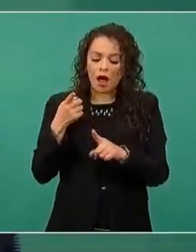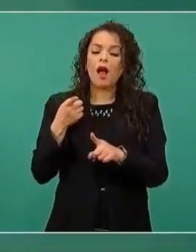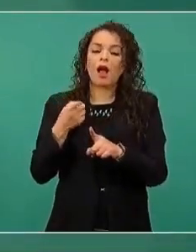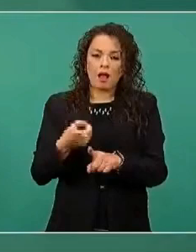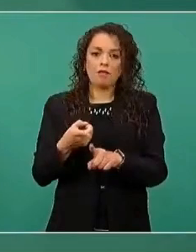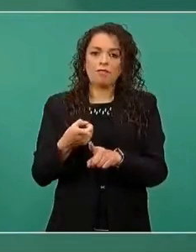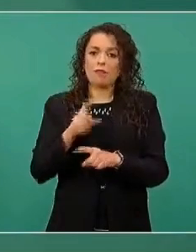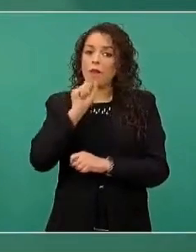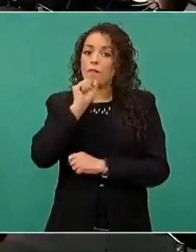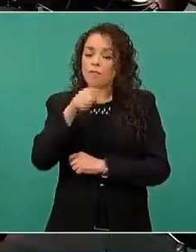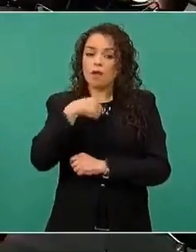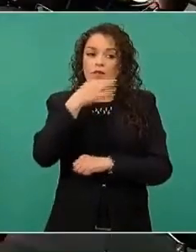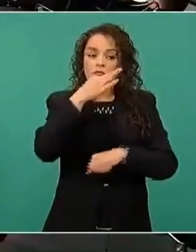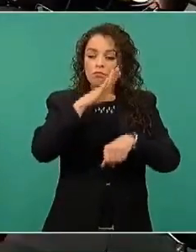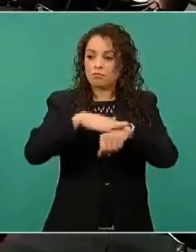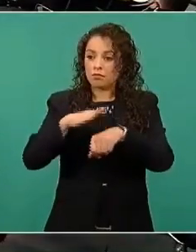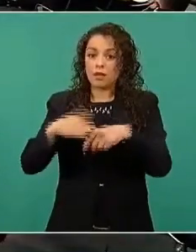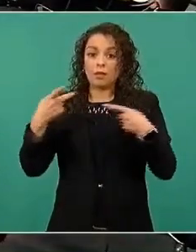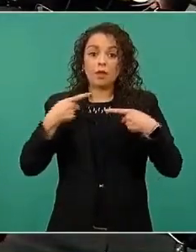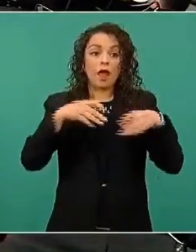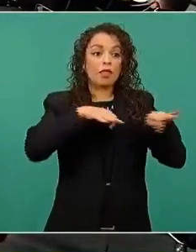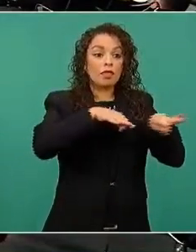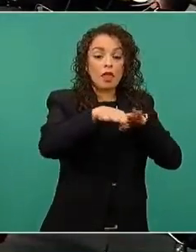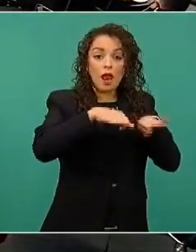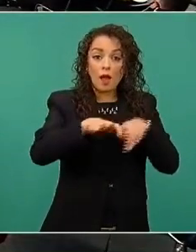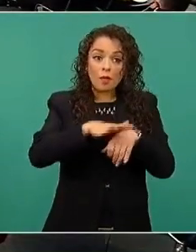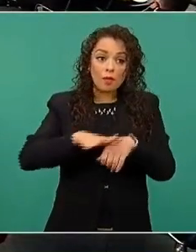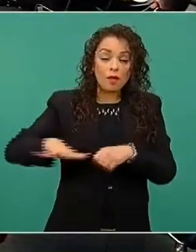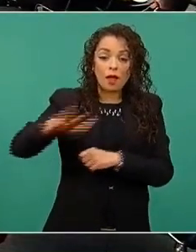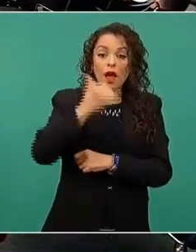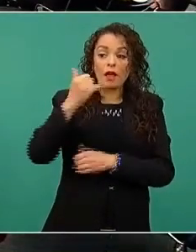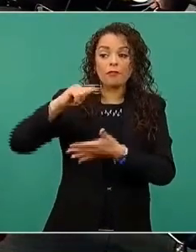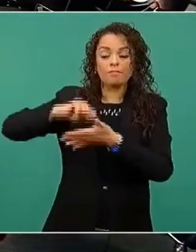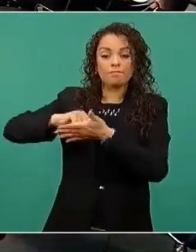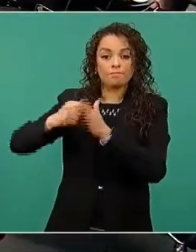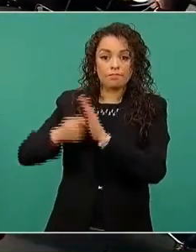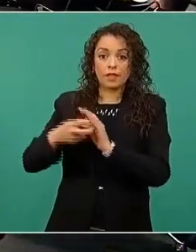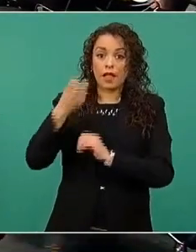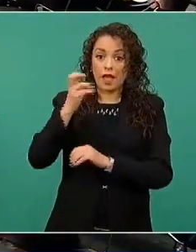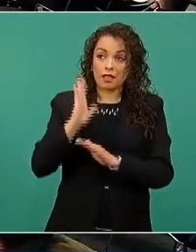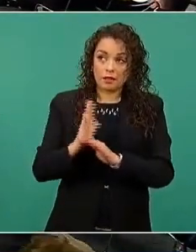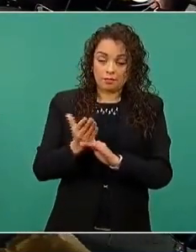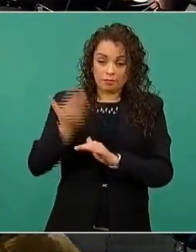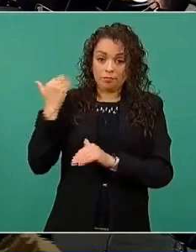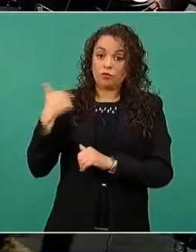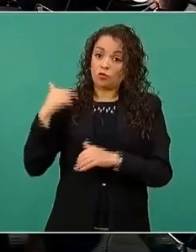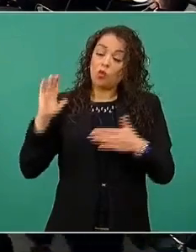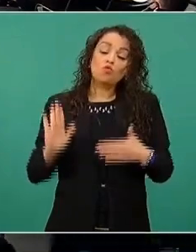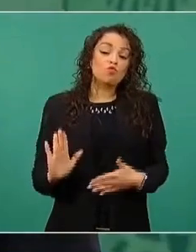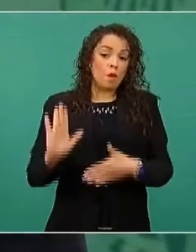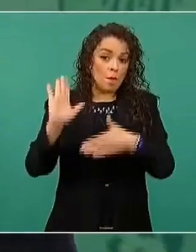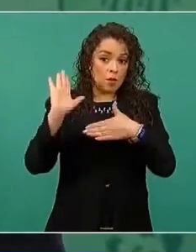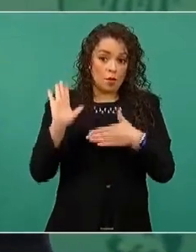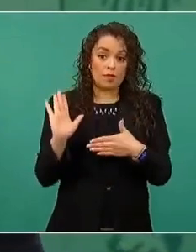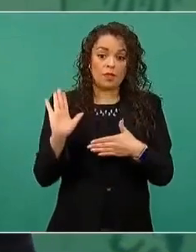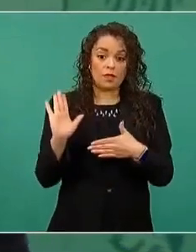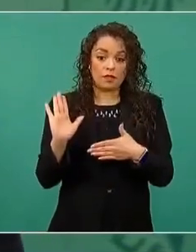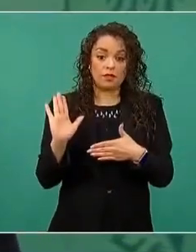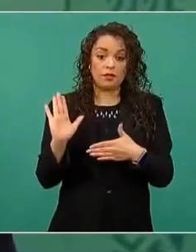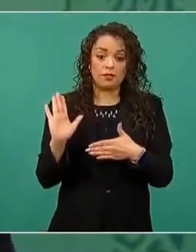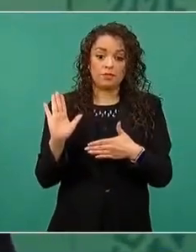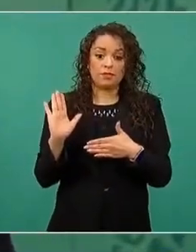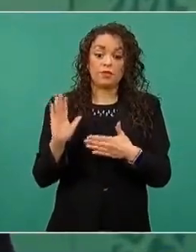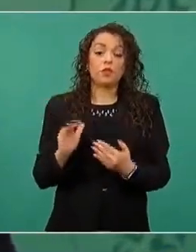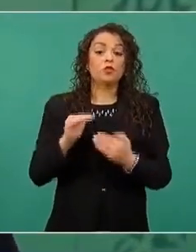los trabajadores y aplica para los técnicos. Ese fue el compromiso que hicimos. En el caso de la